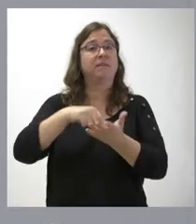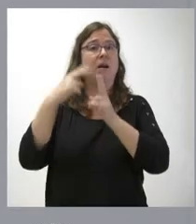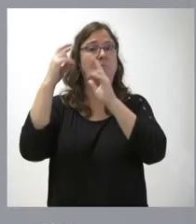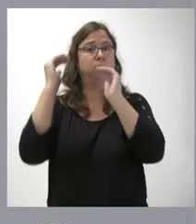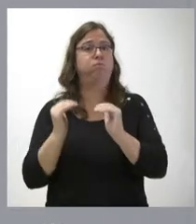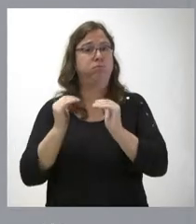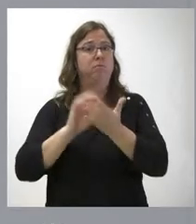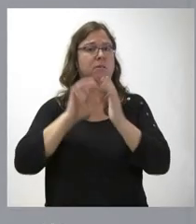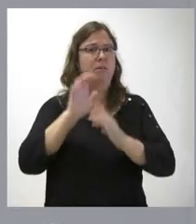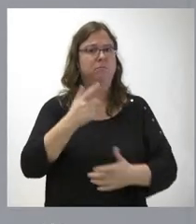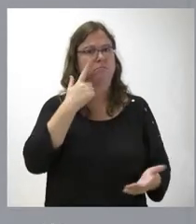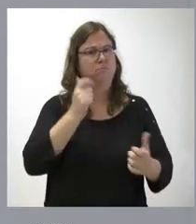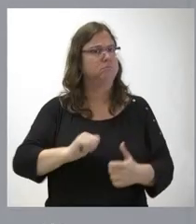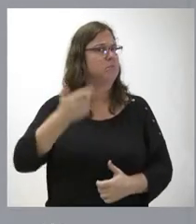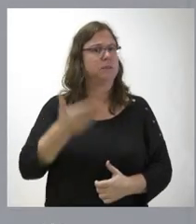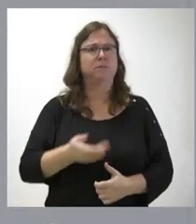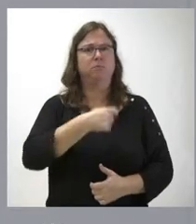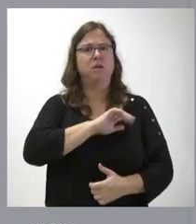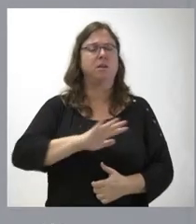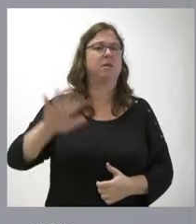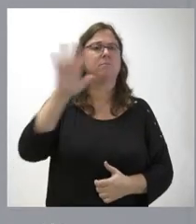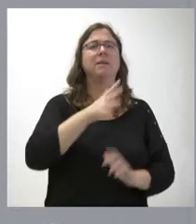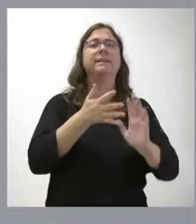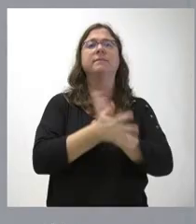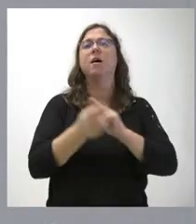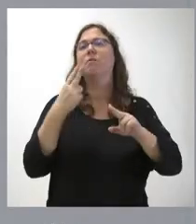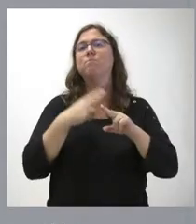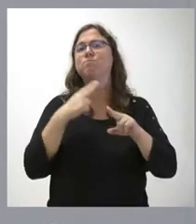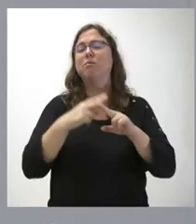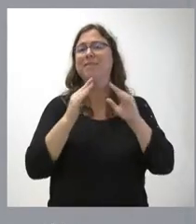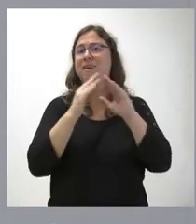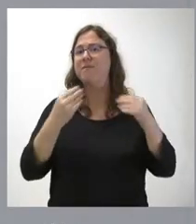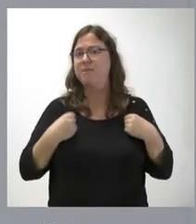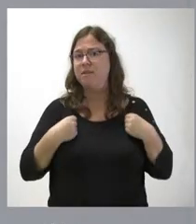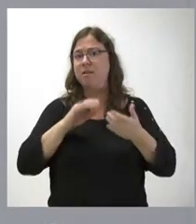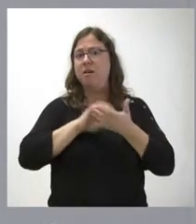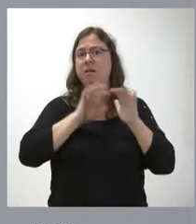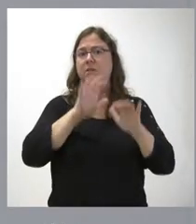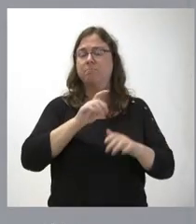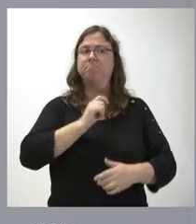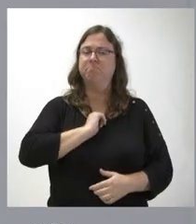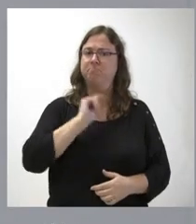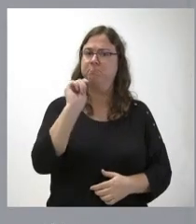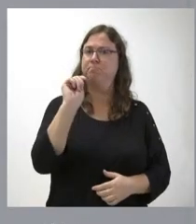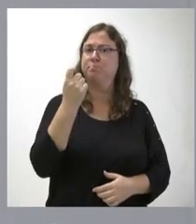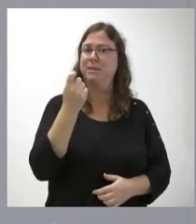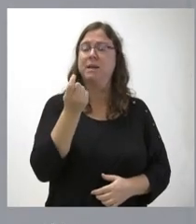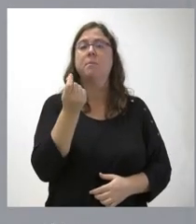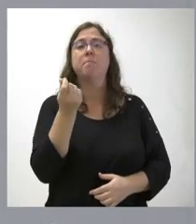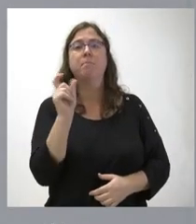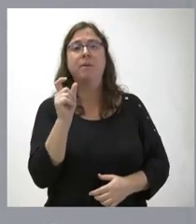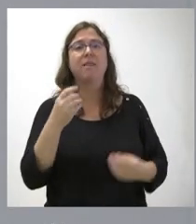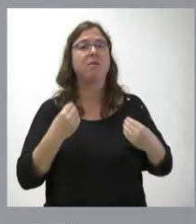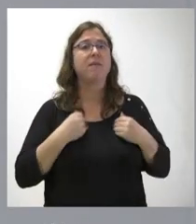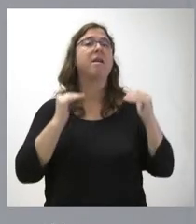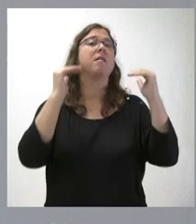y león que son sin duda las más importantes de España y por tanto una política en vivienda en Castilla y león que está consiguiendo que el precio de la vivienda sea menor